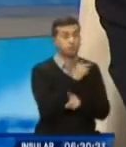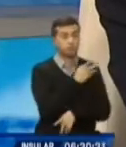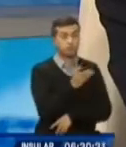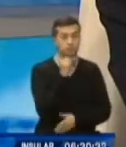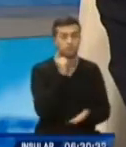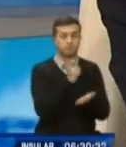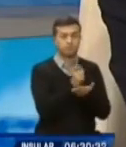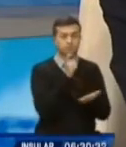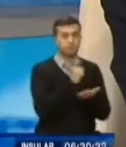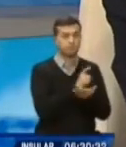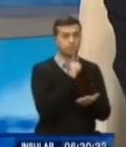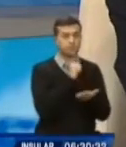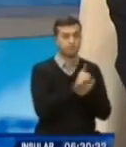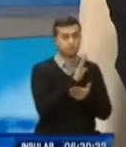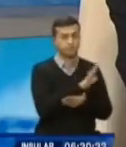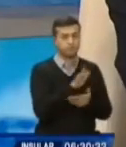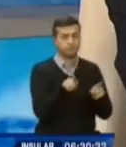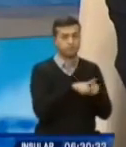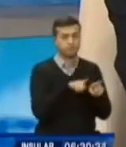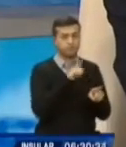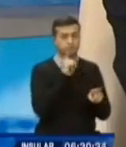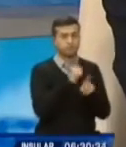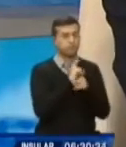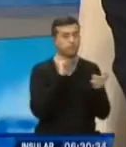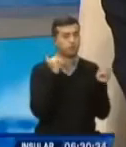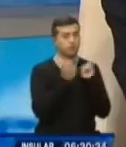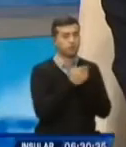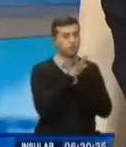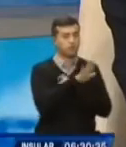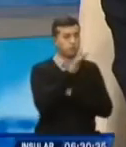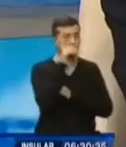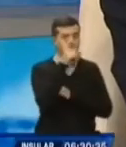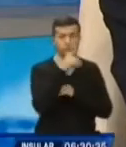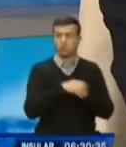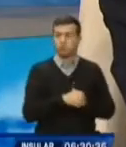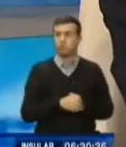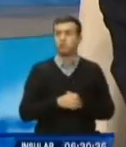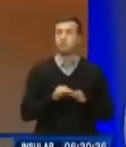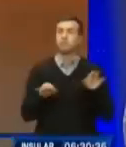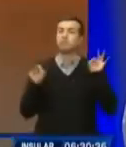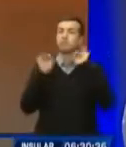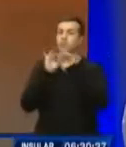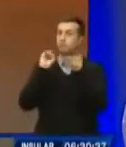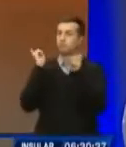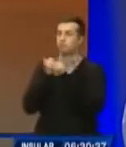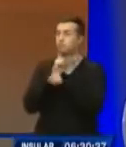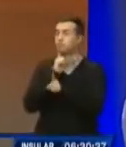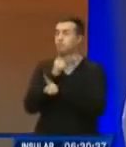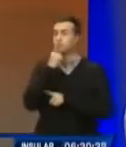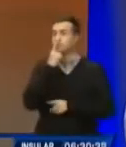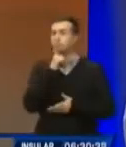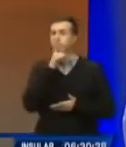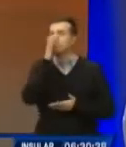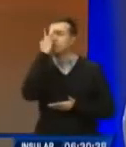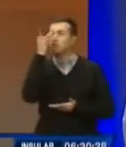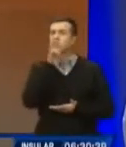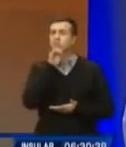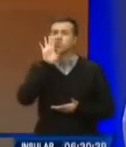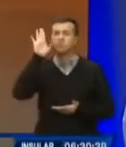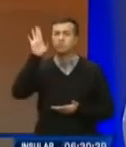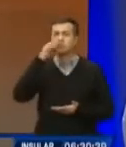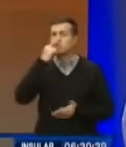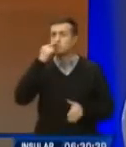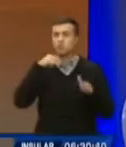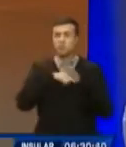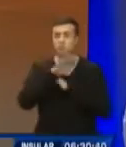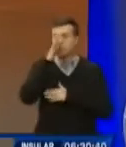presionar para que también haya un recambio en la dirigencia pero hay una cosa bien interesante mucha gente se ha preguntado por qué los eeuu dentro